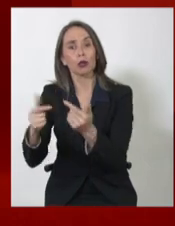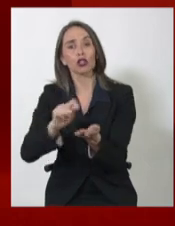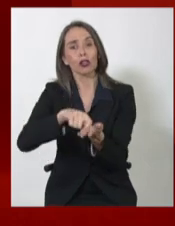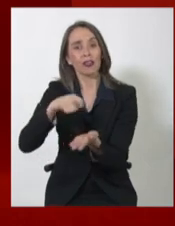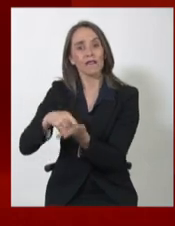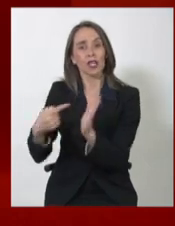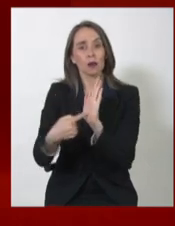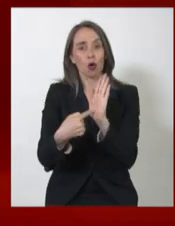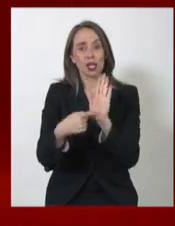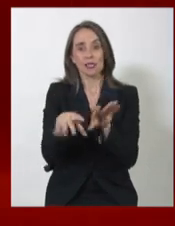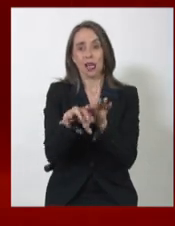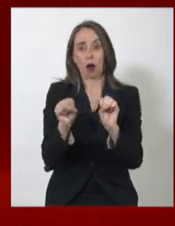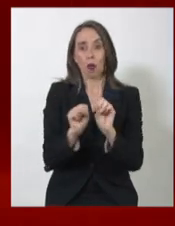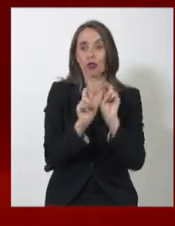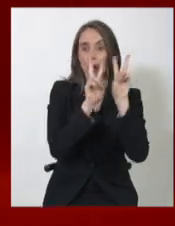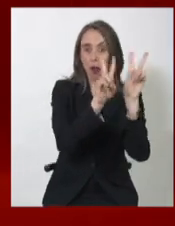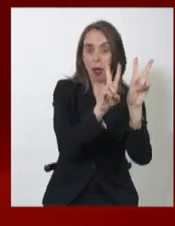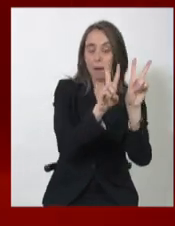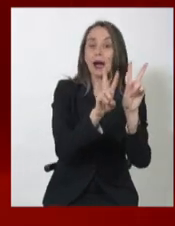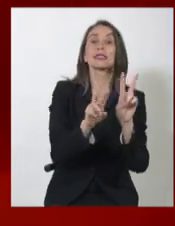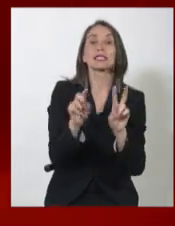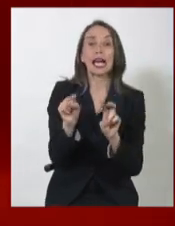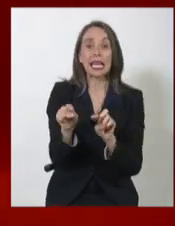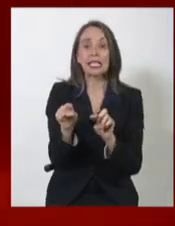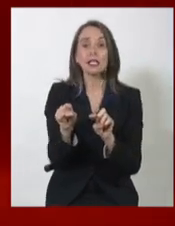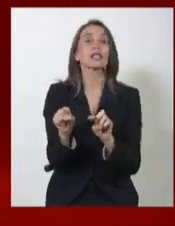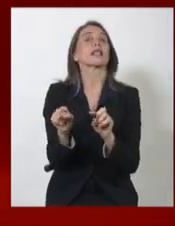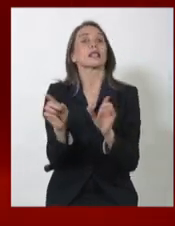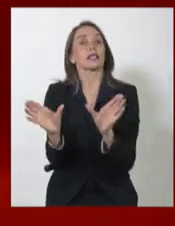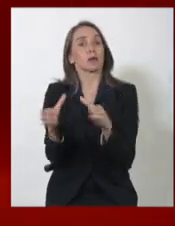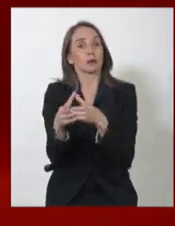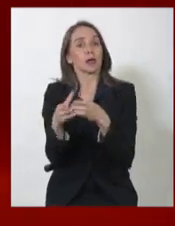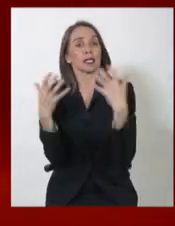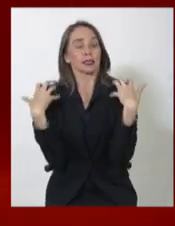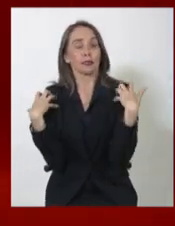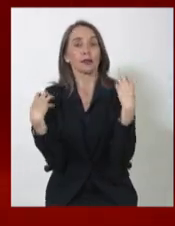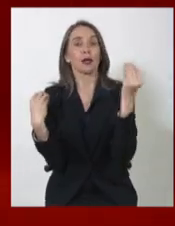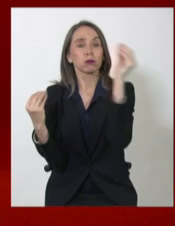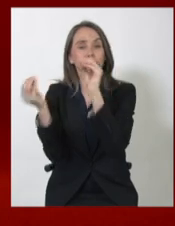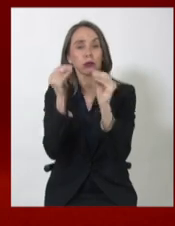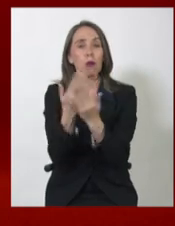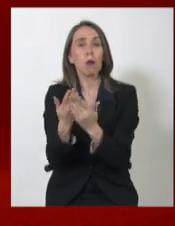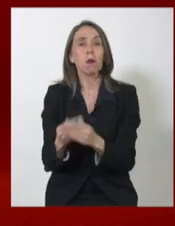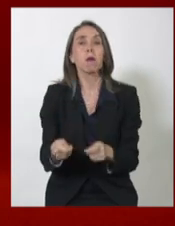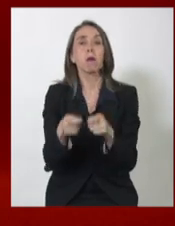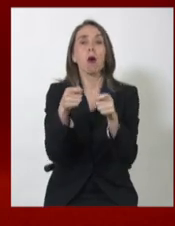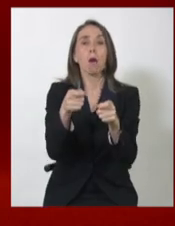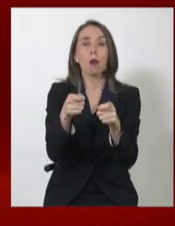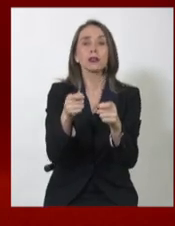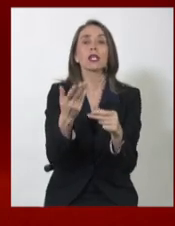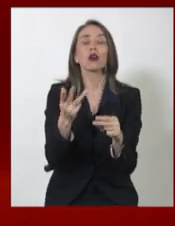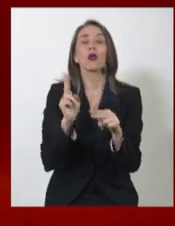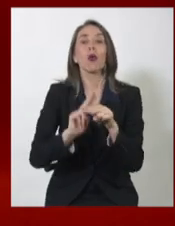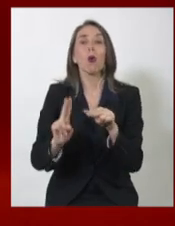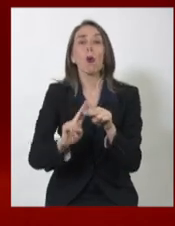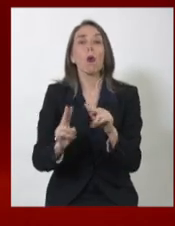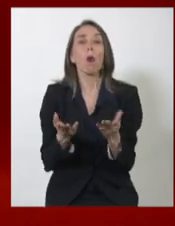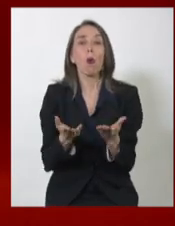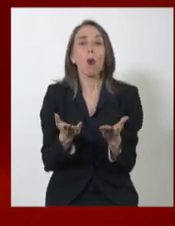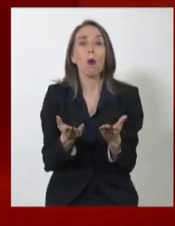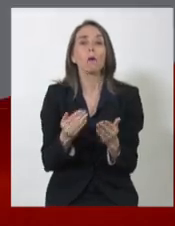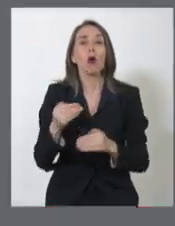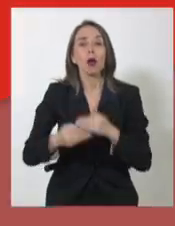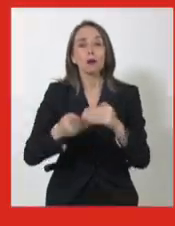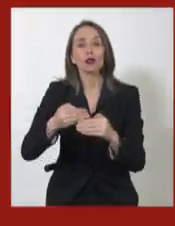acuerdo. Y esta instancia está encargada de elaborar una propuesta específica de implementación de